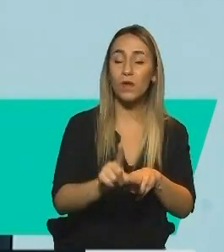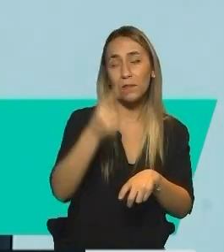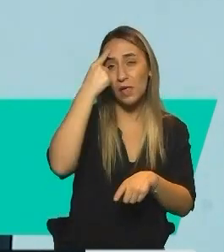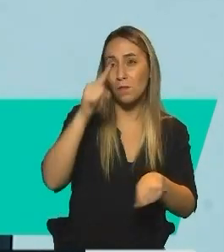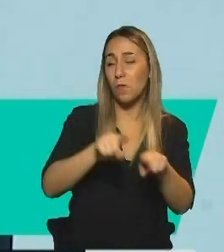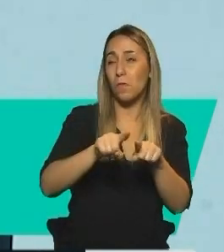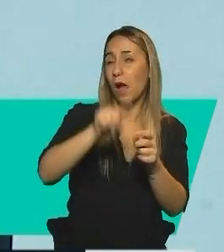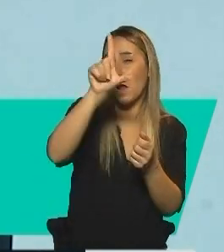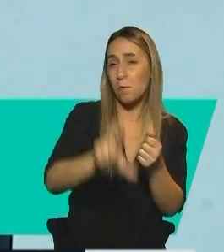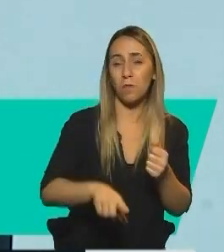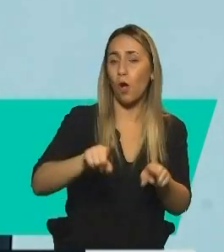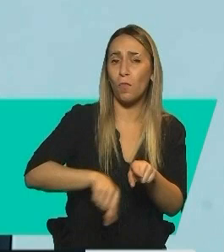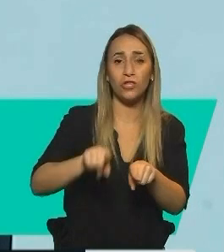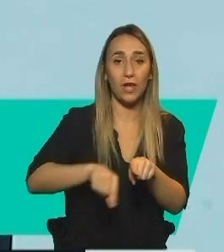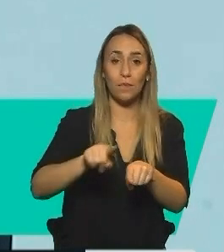otro.